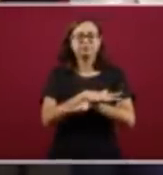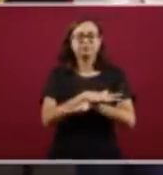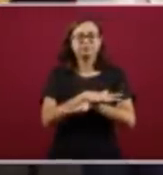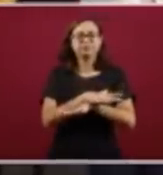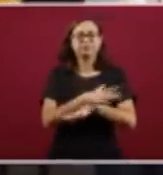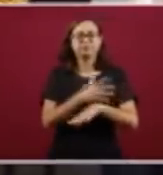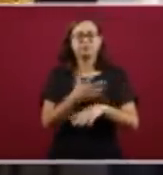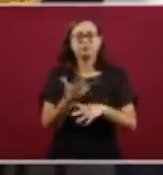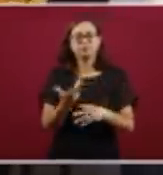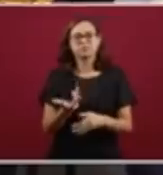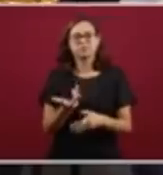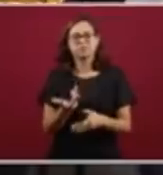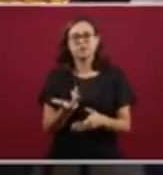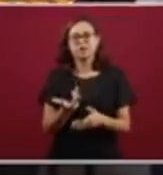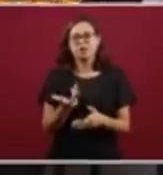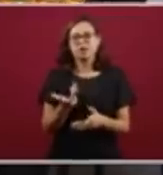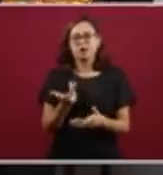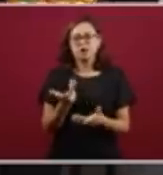cierto